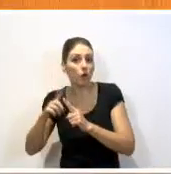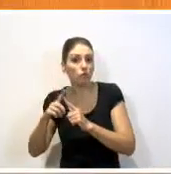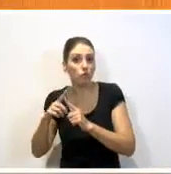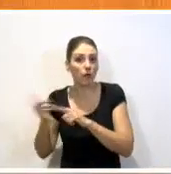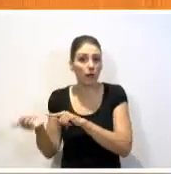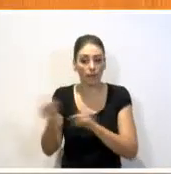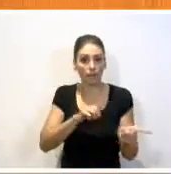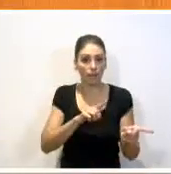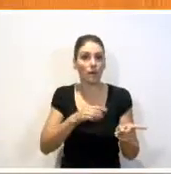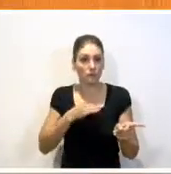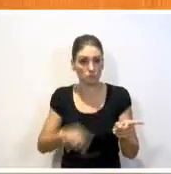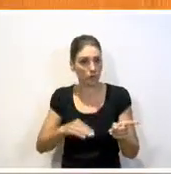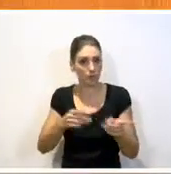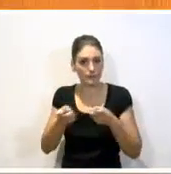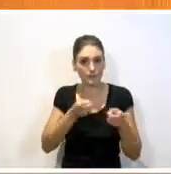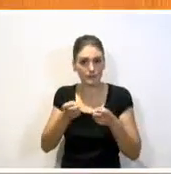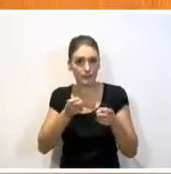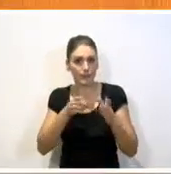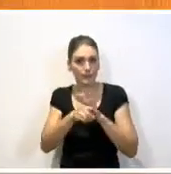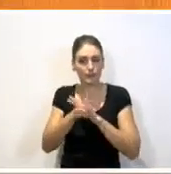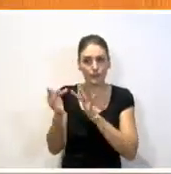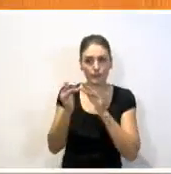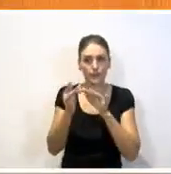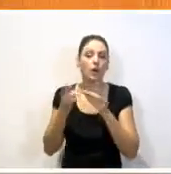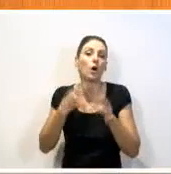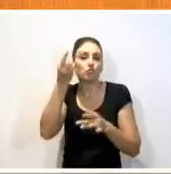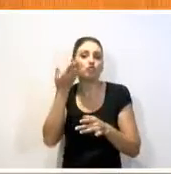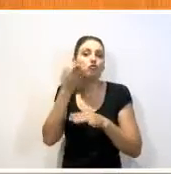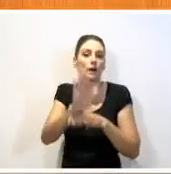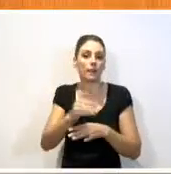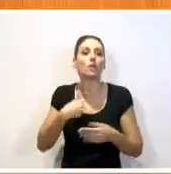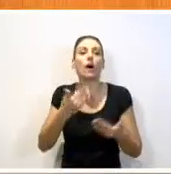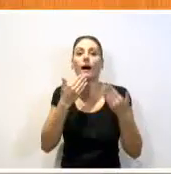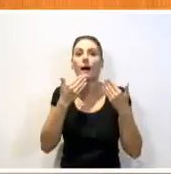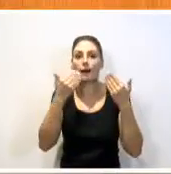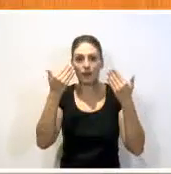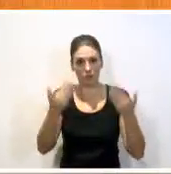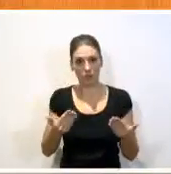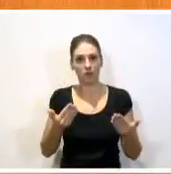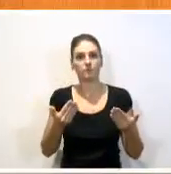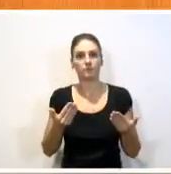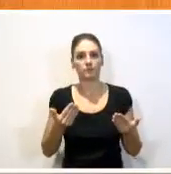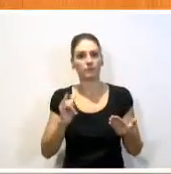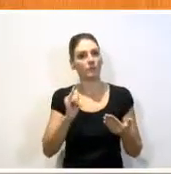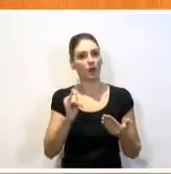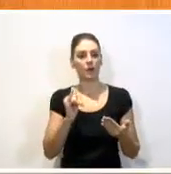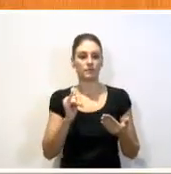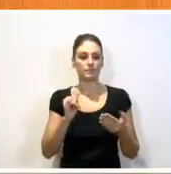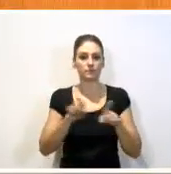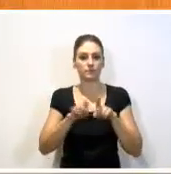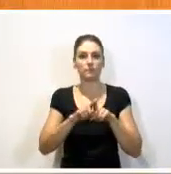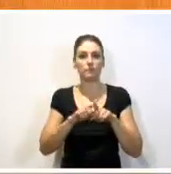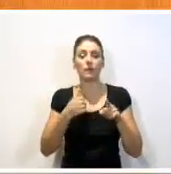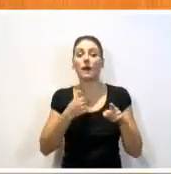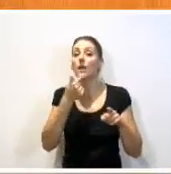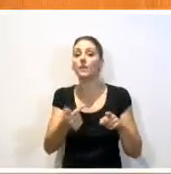plantéese también dentro de esa negociación, lo digo como sugerencia, y agradecerle expresamente que tenga en consideración lo que yo le he dicho